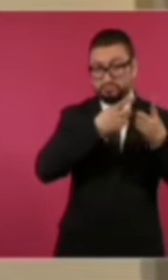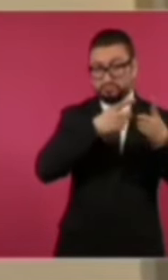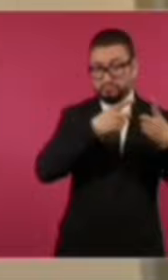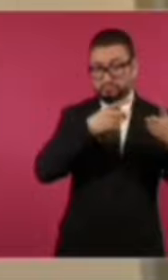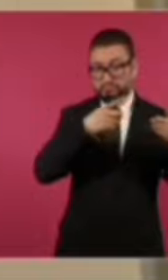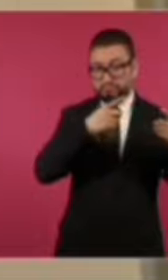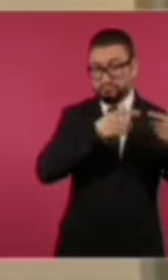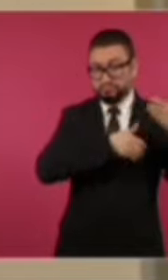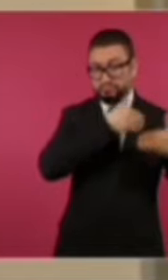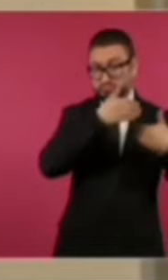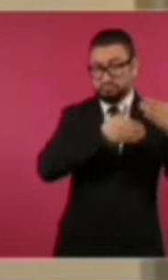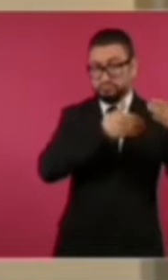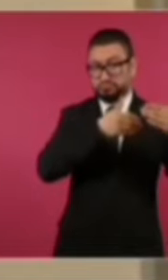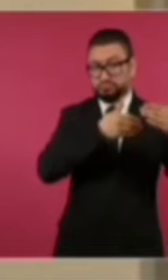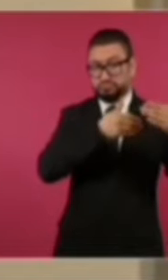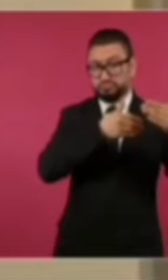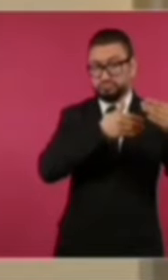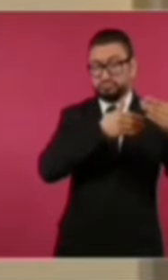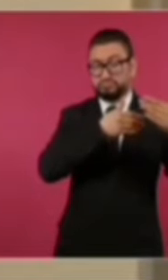iba a quedar